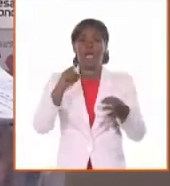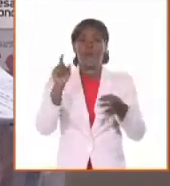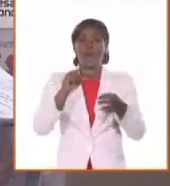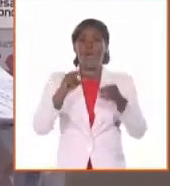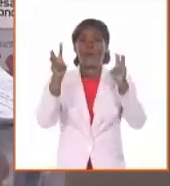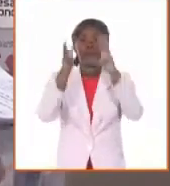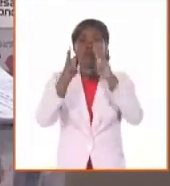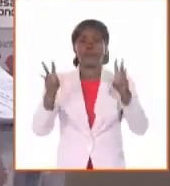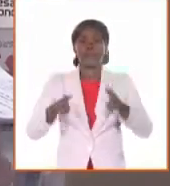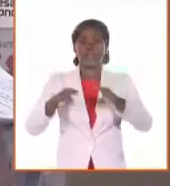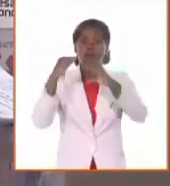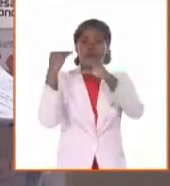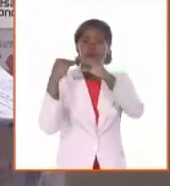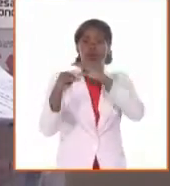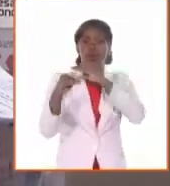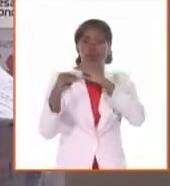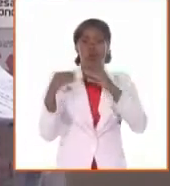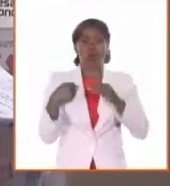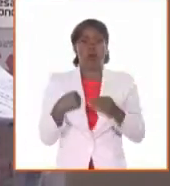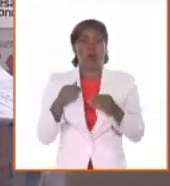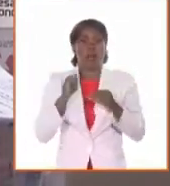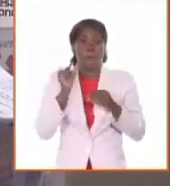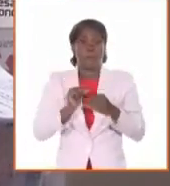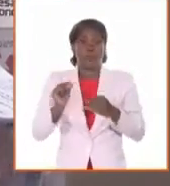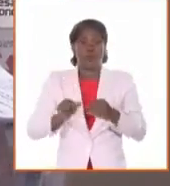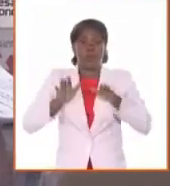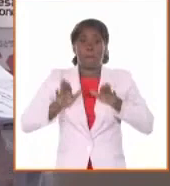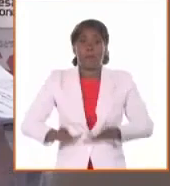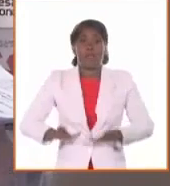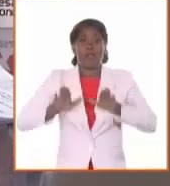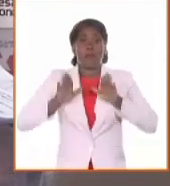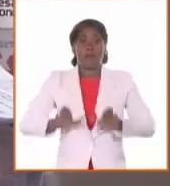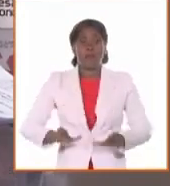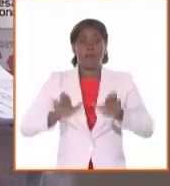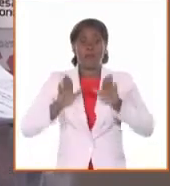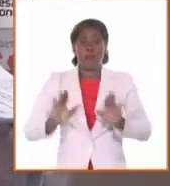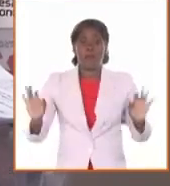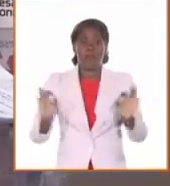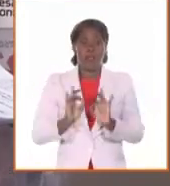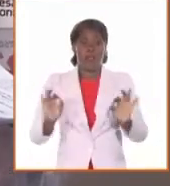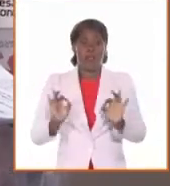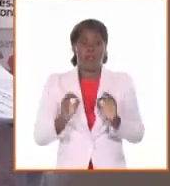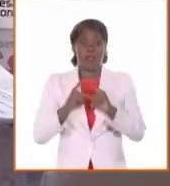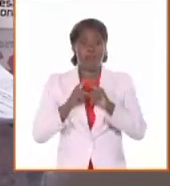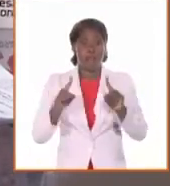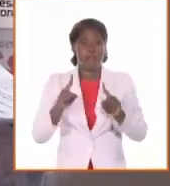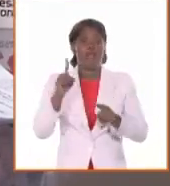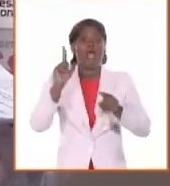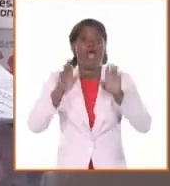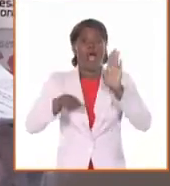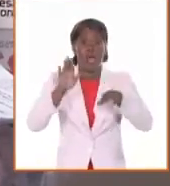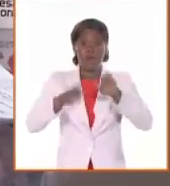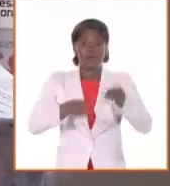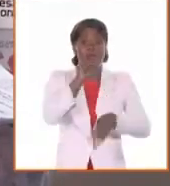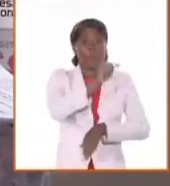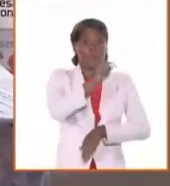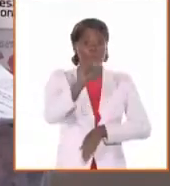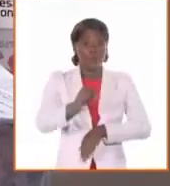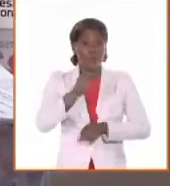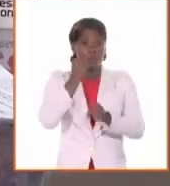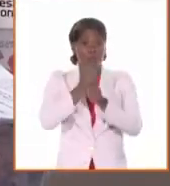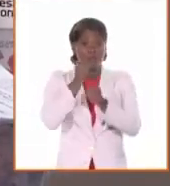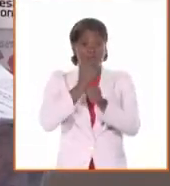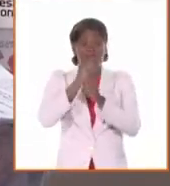unidad y de problemas en general en la información que dan los funcionarios públicos a las personas cuando van